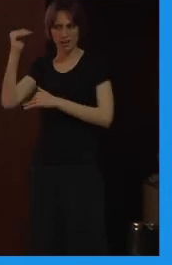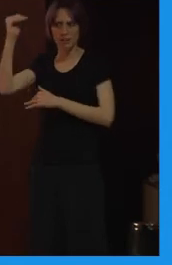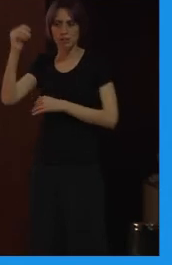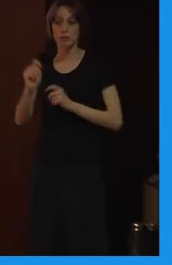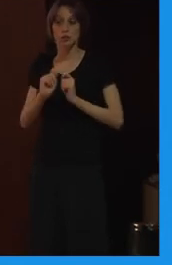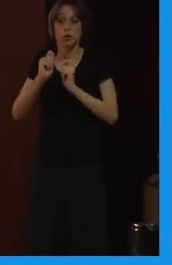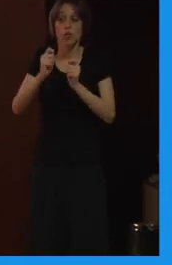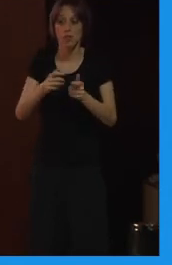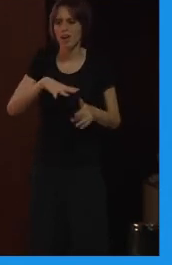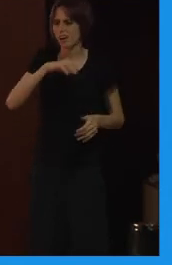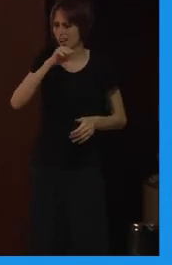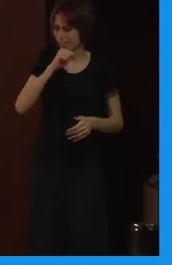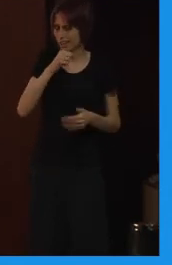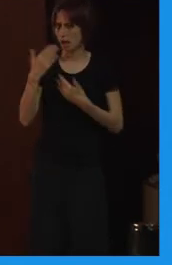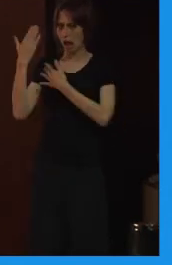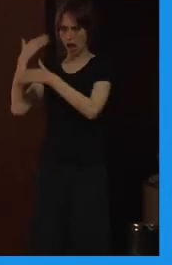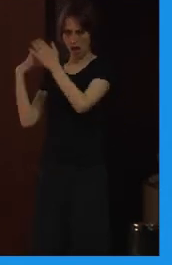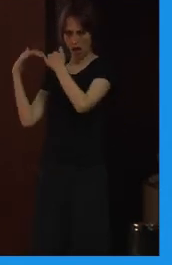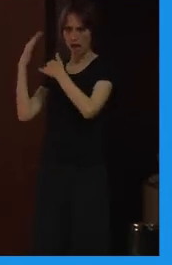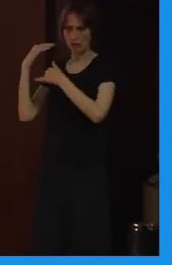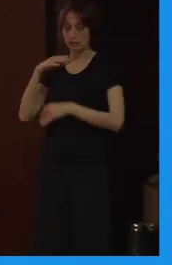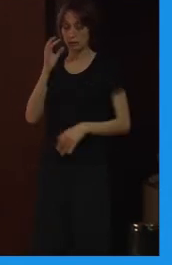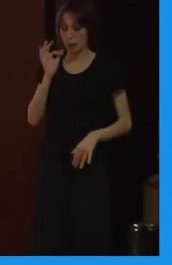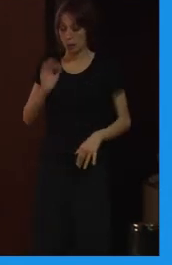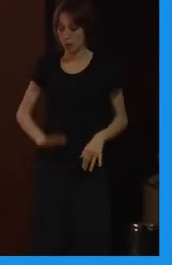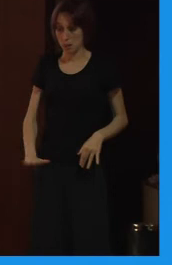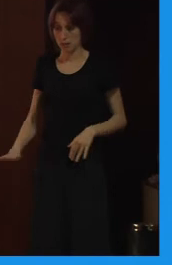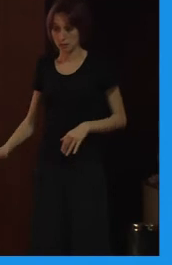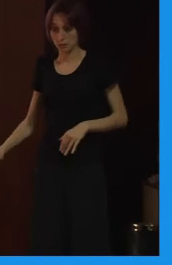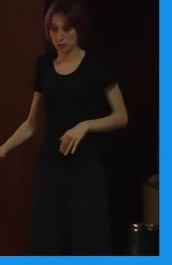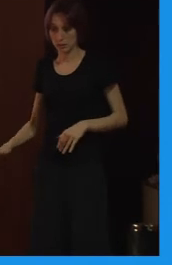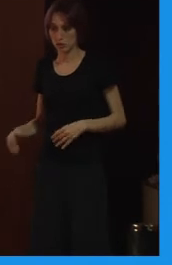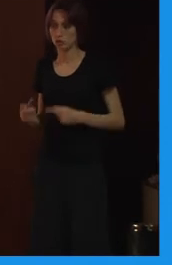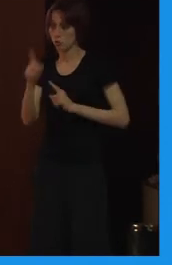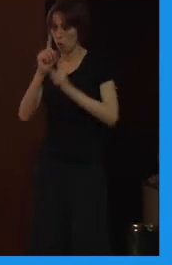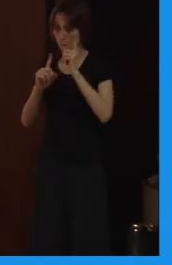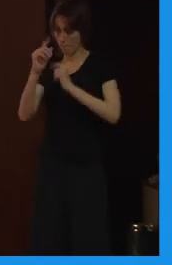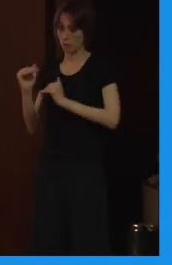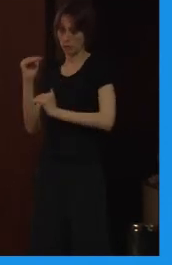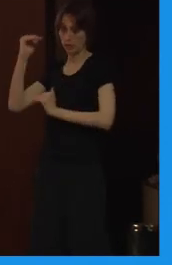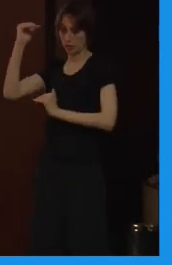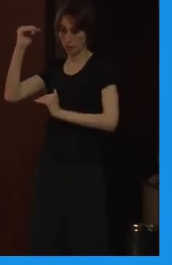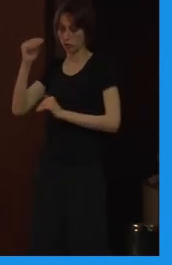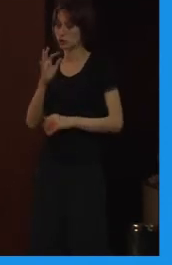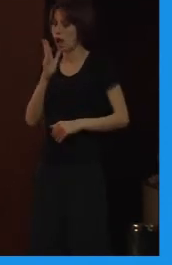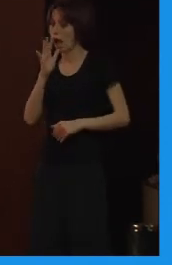Actualmente se sustituyen los adultos que tienen más de 2 déficits hormonales, el del crecimiento y alguno